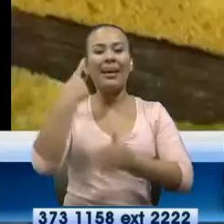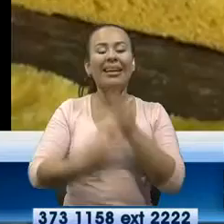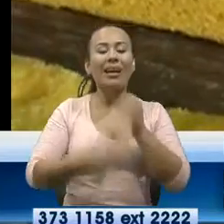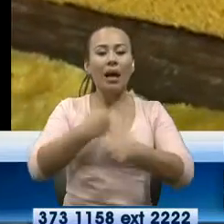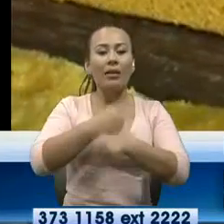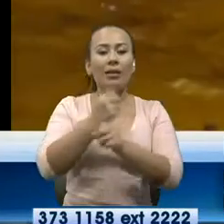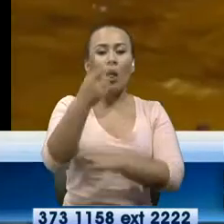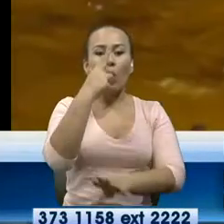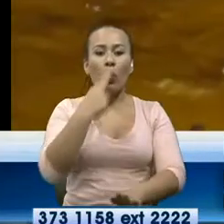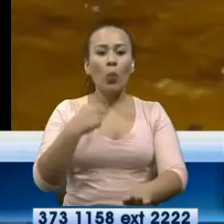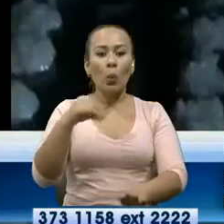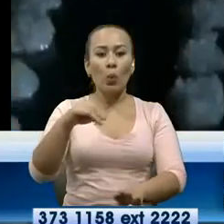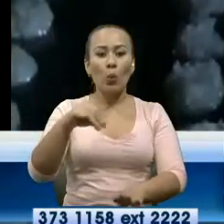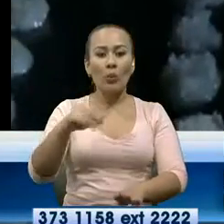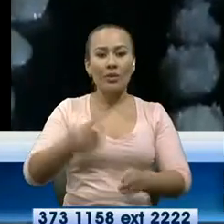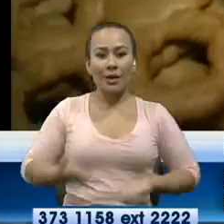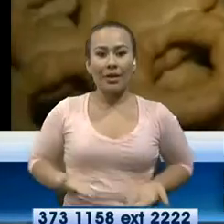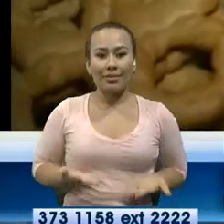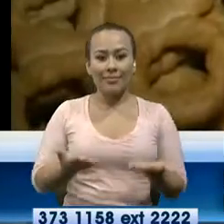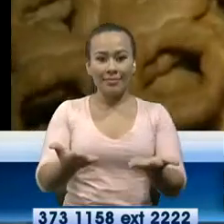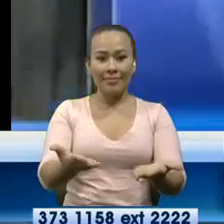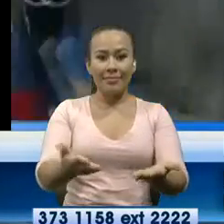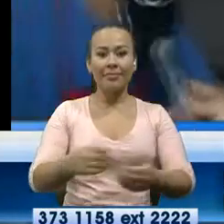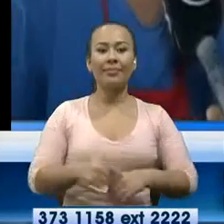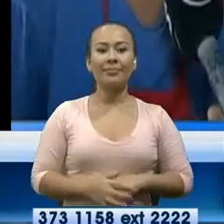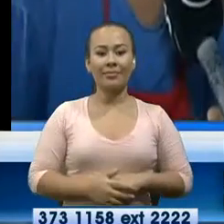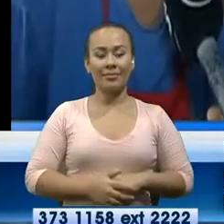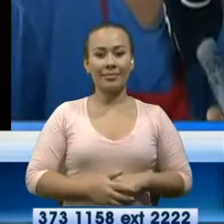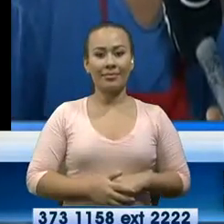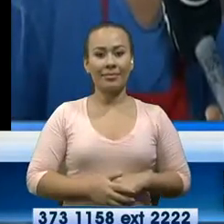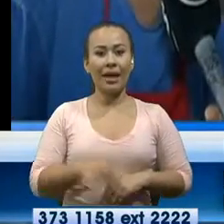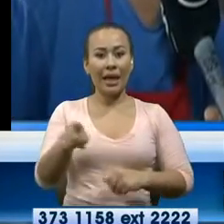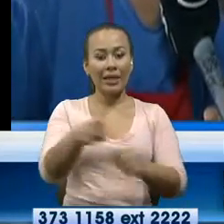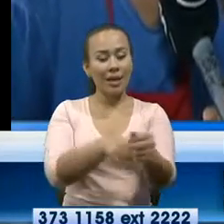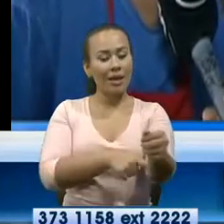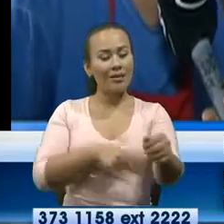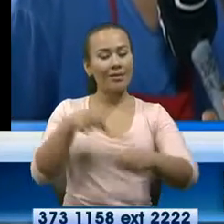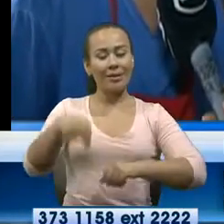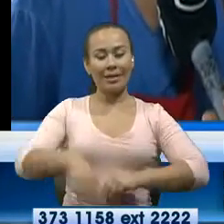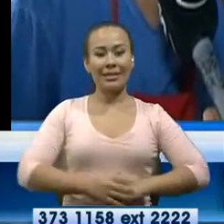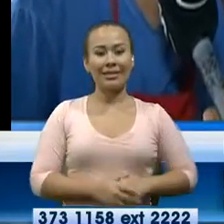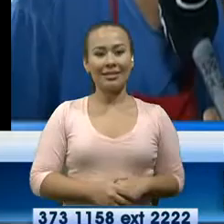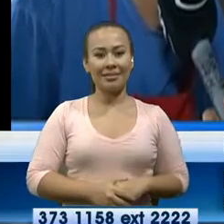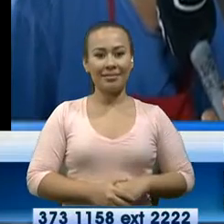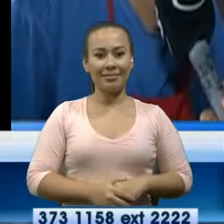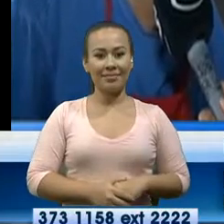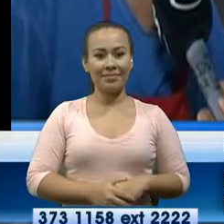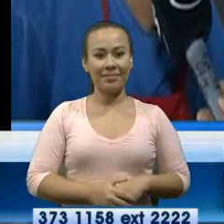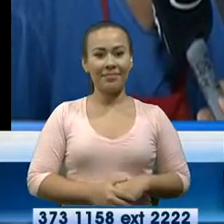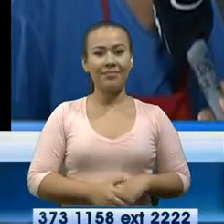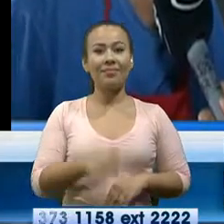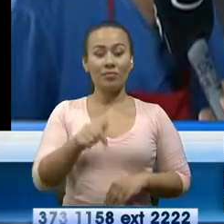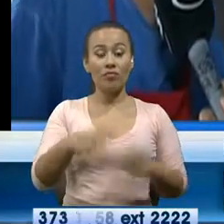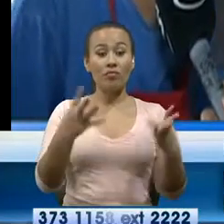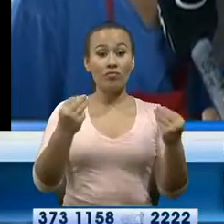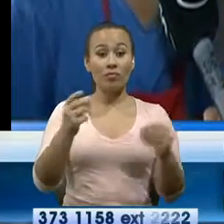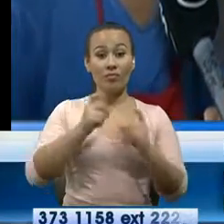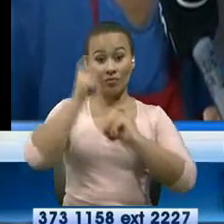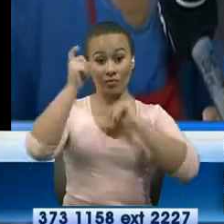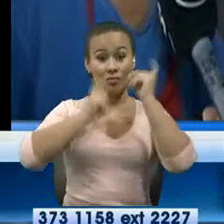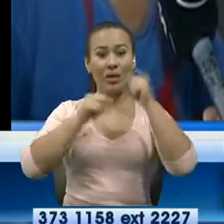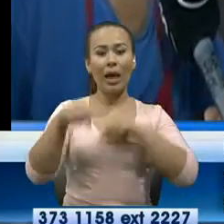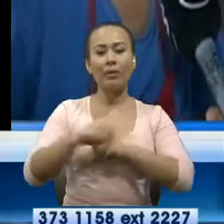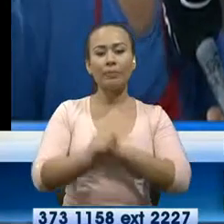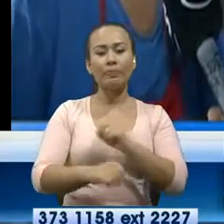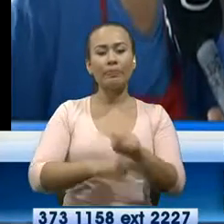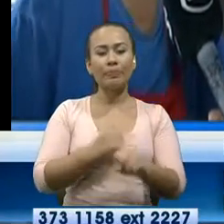de dulces hechos con leñas en hornos de barro. La tradición de la cultura aquí de Río Chico, que recibe bastante panadería acá,